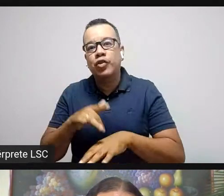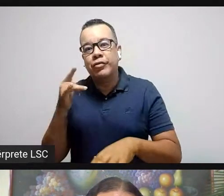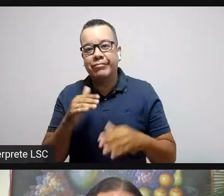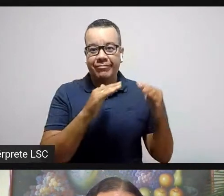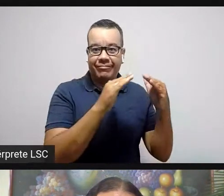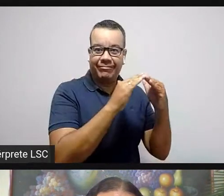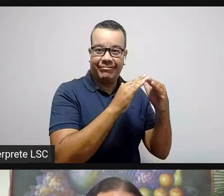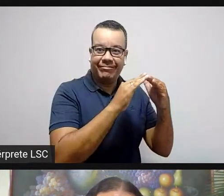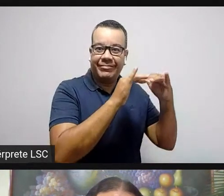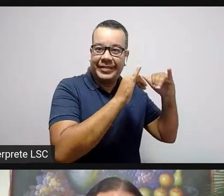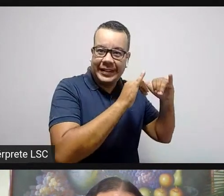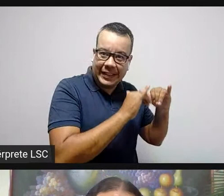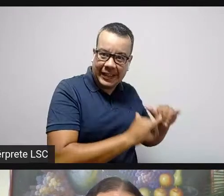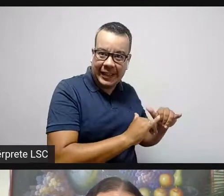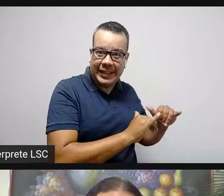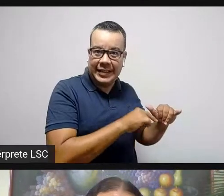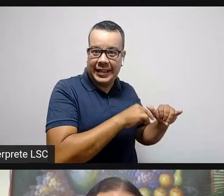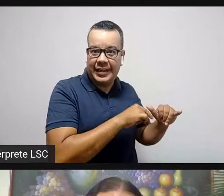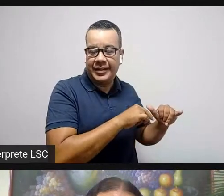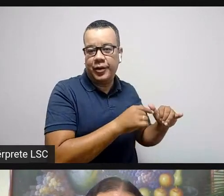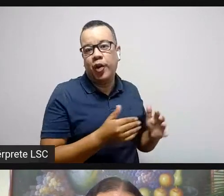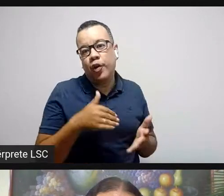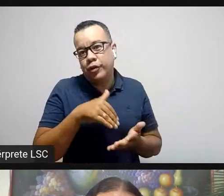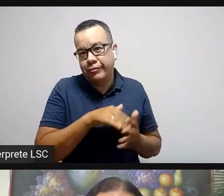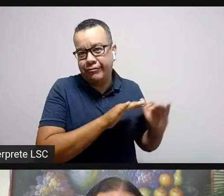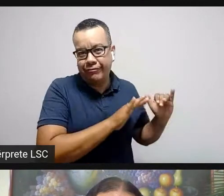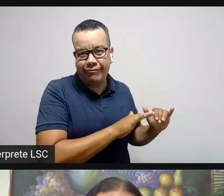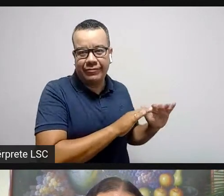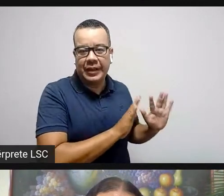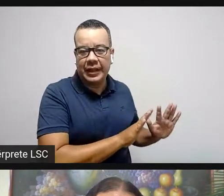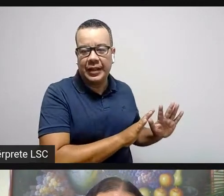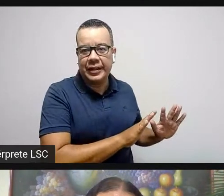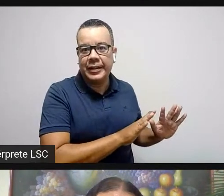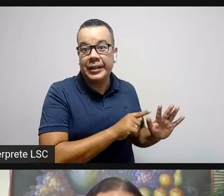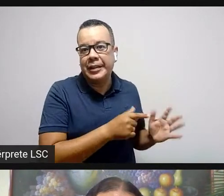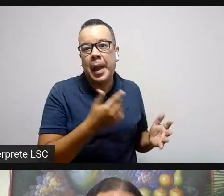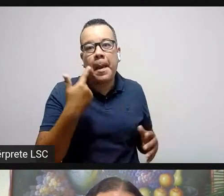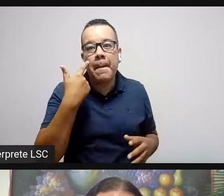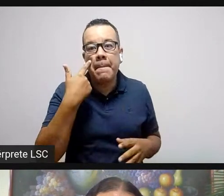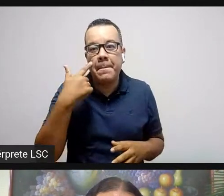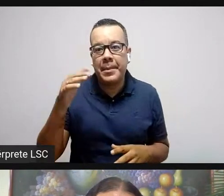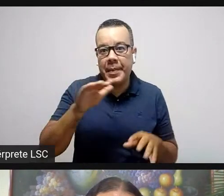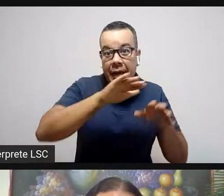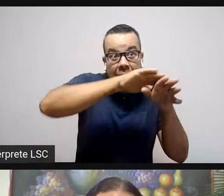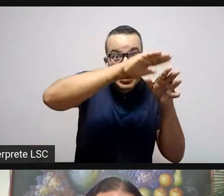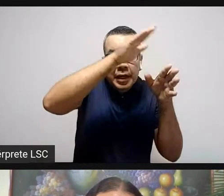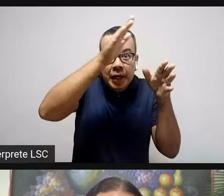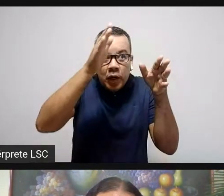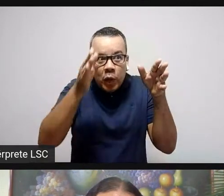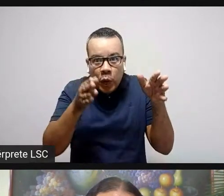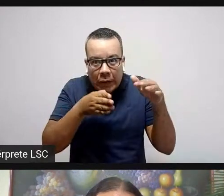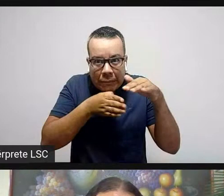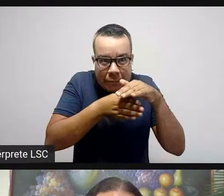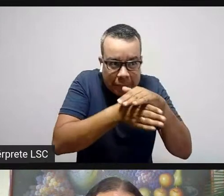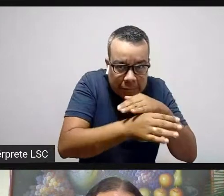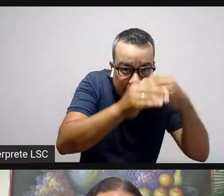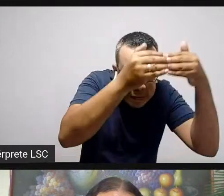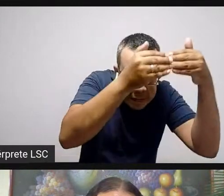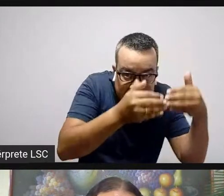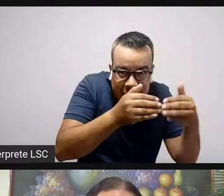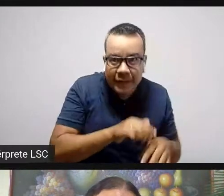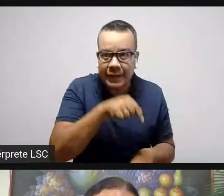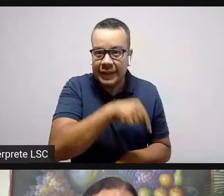a ese oikos, a ese lugar de la cueva, a rehabilitar nuevamente